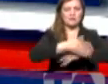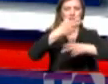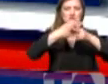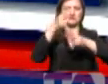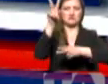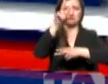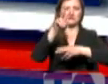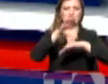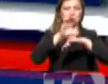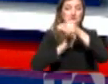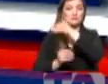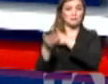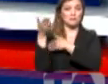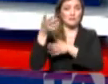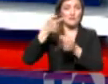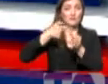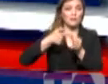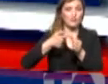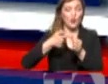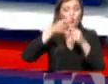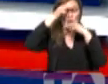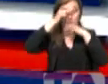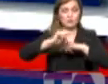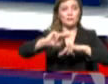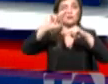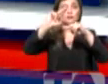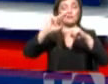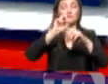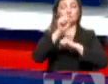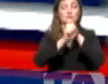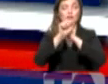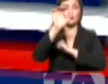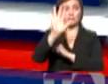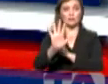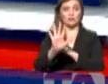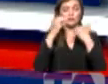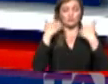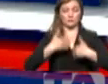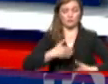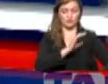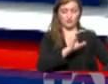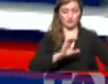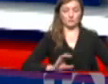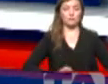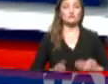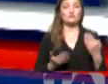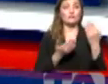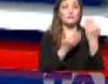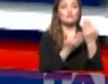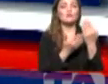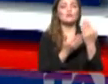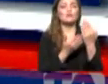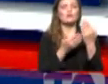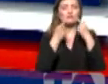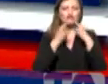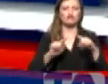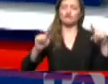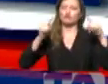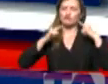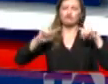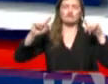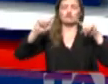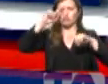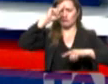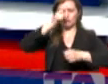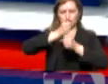centro histórico de Quito debido a la conmemoración del quinto año del Corpus Christi. El evento se realiza para proclamar y aumentar